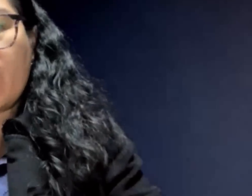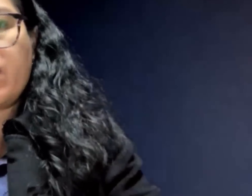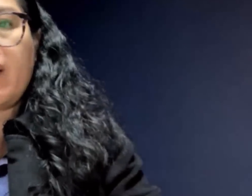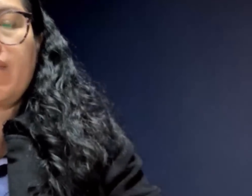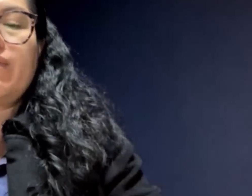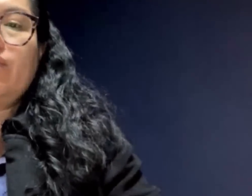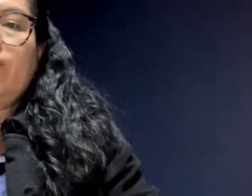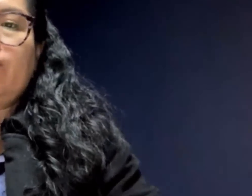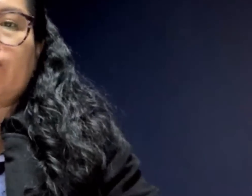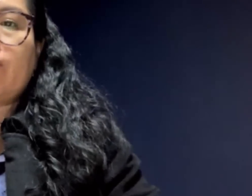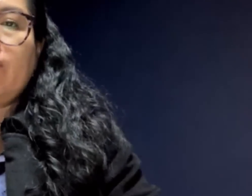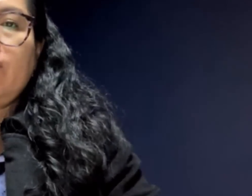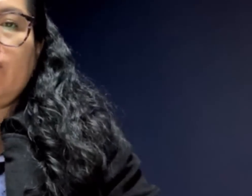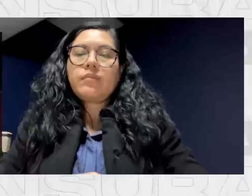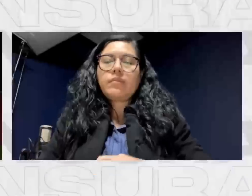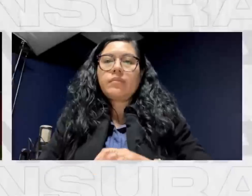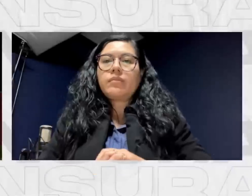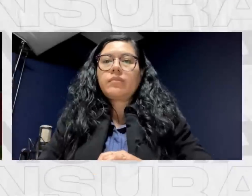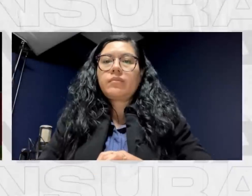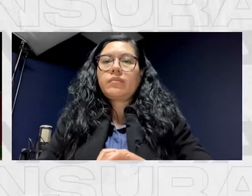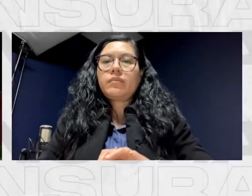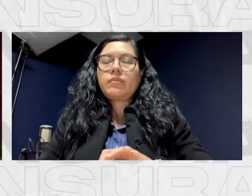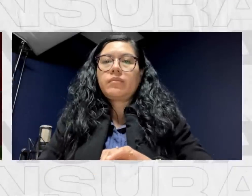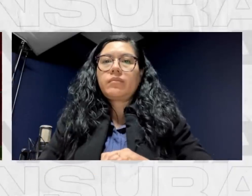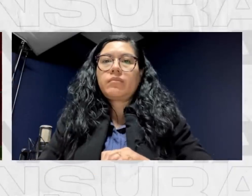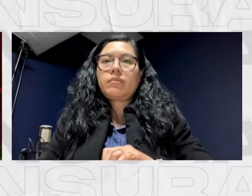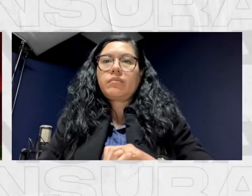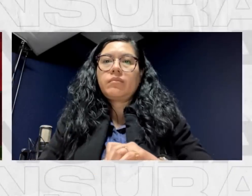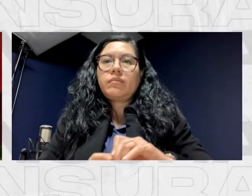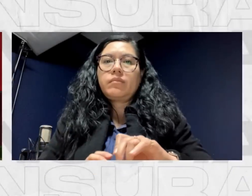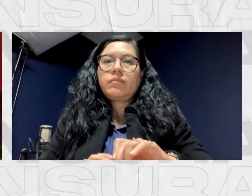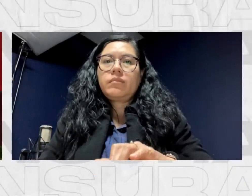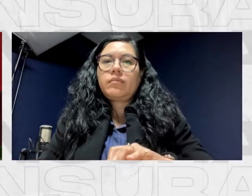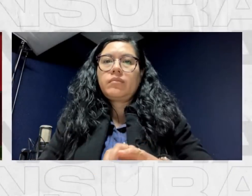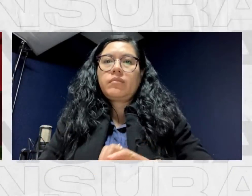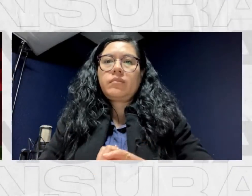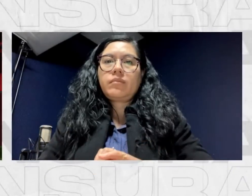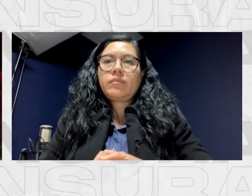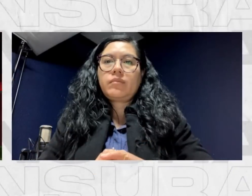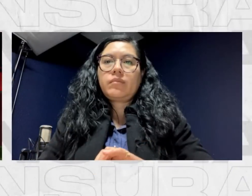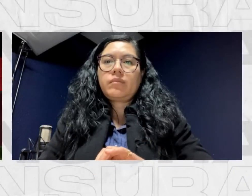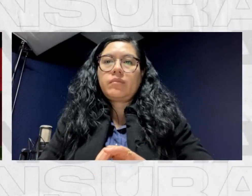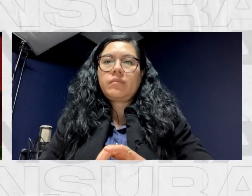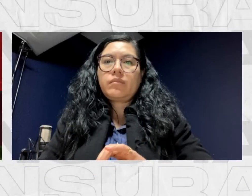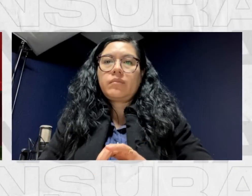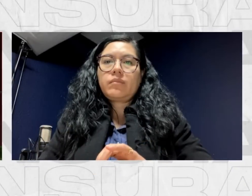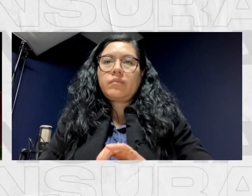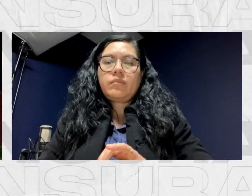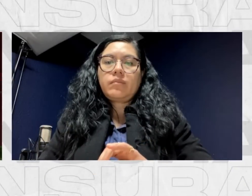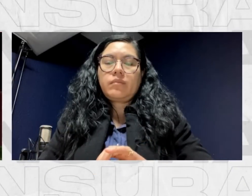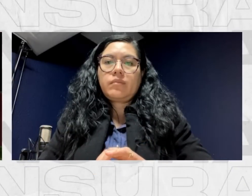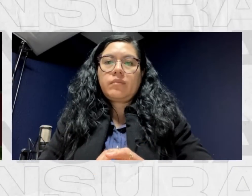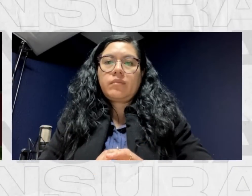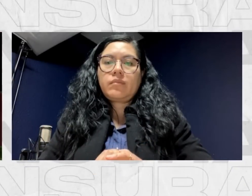que conocen. Fíjate que estaba viendo a grandes rasgos lo que escribías y me